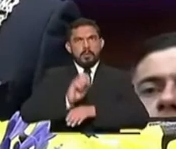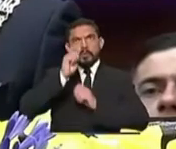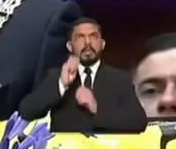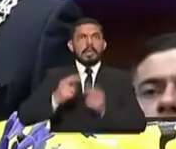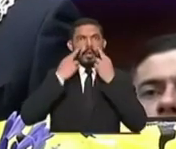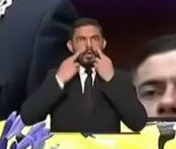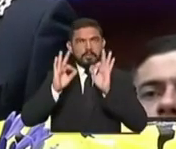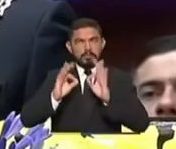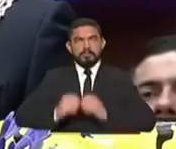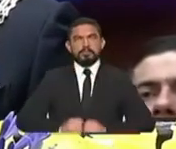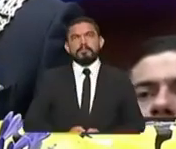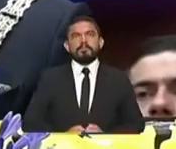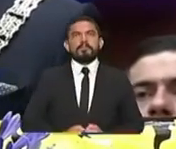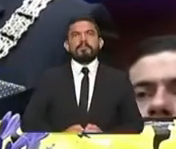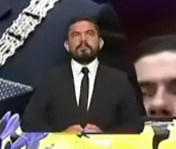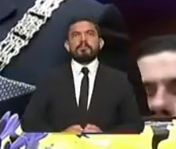Ecuador,